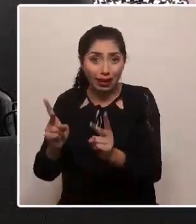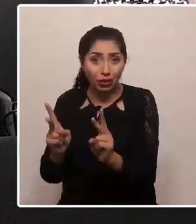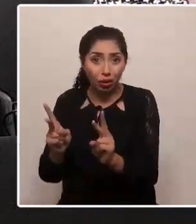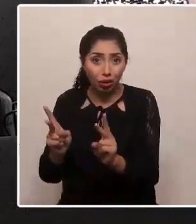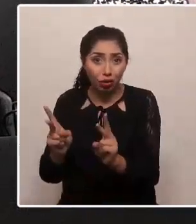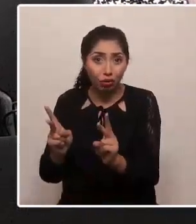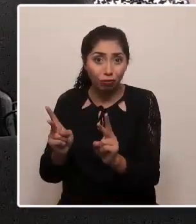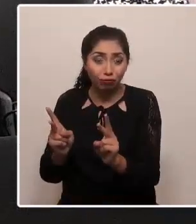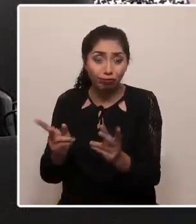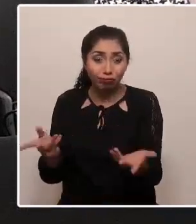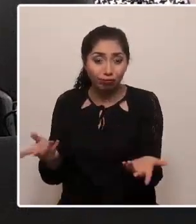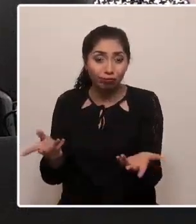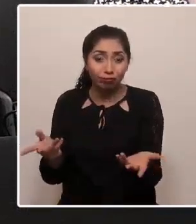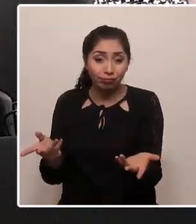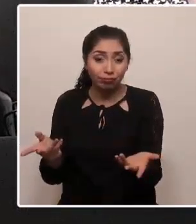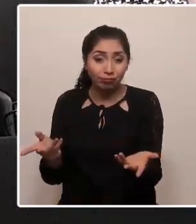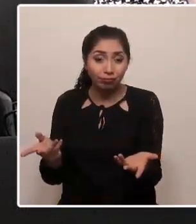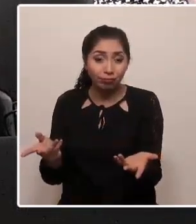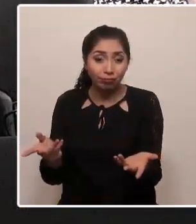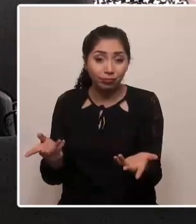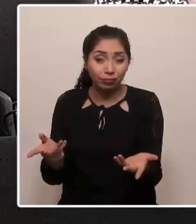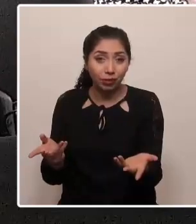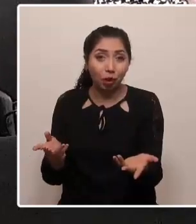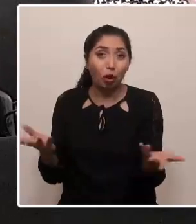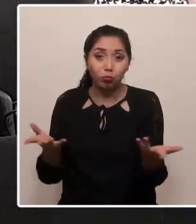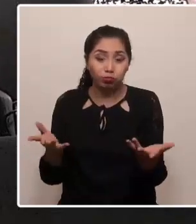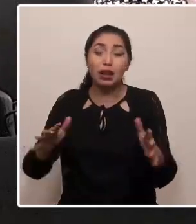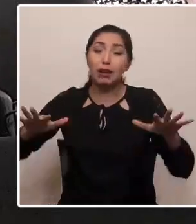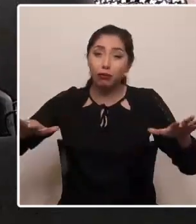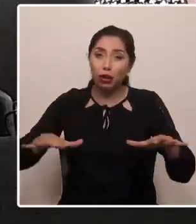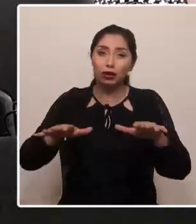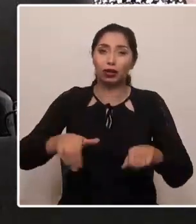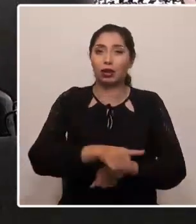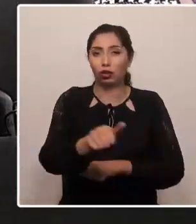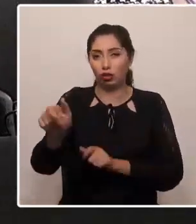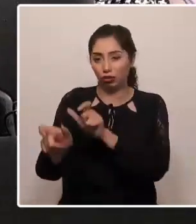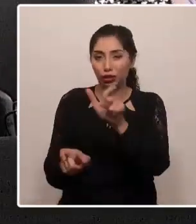pagando con ellos, con el horario, con el esfuerzo de todos los chilenos. Muchas gracias.